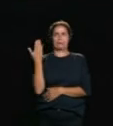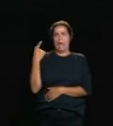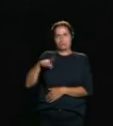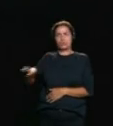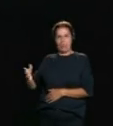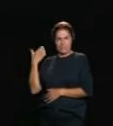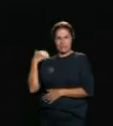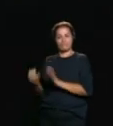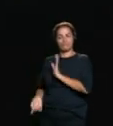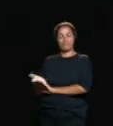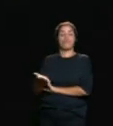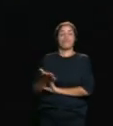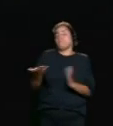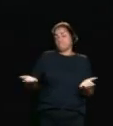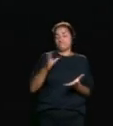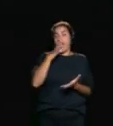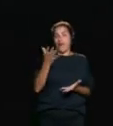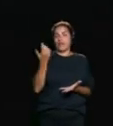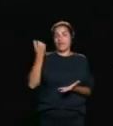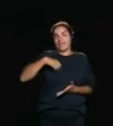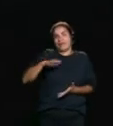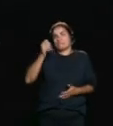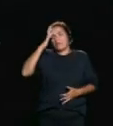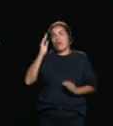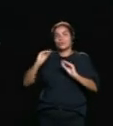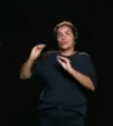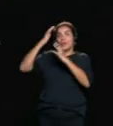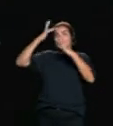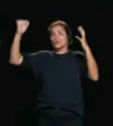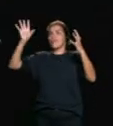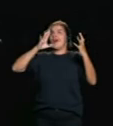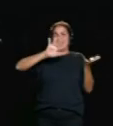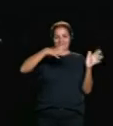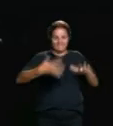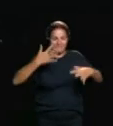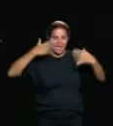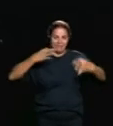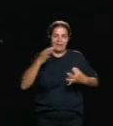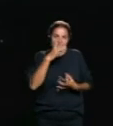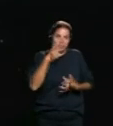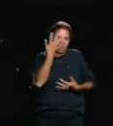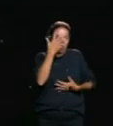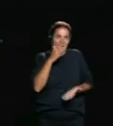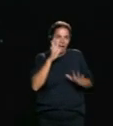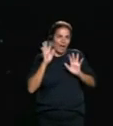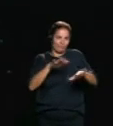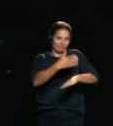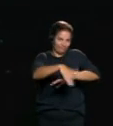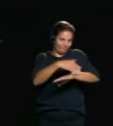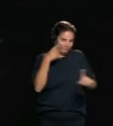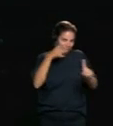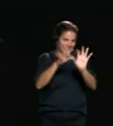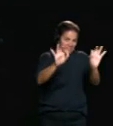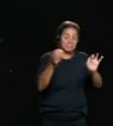atrás, y bueno, pues ahora están haciendo realidad, me imagino que uno de sus sueños, por algo se sale al carnaval. Les quedan, como ven ustedes, unos